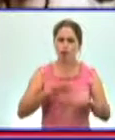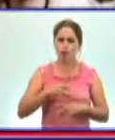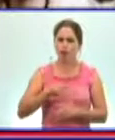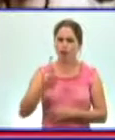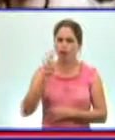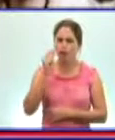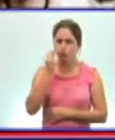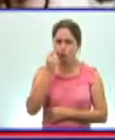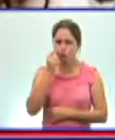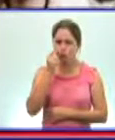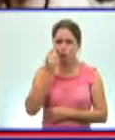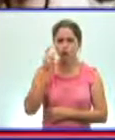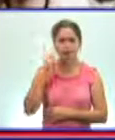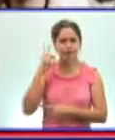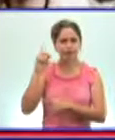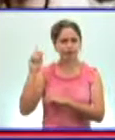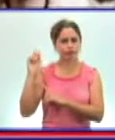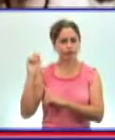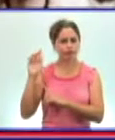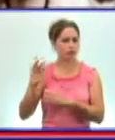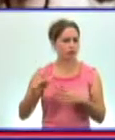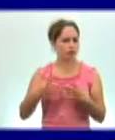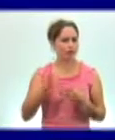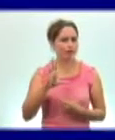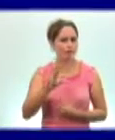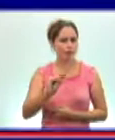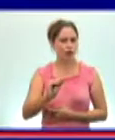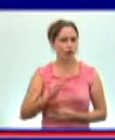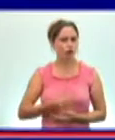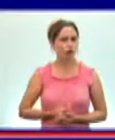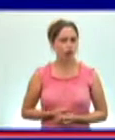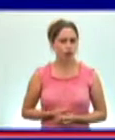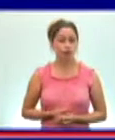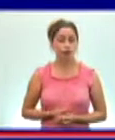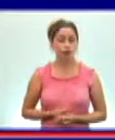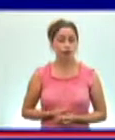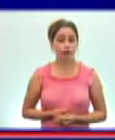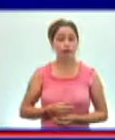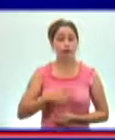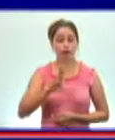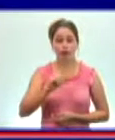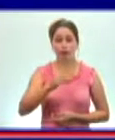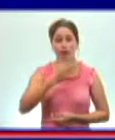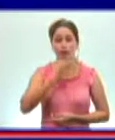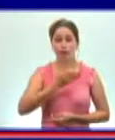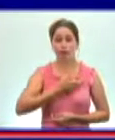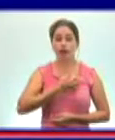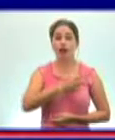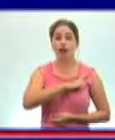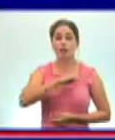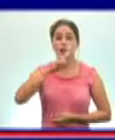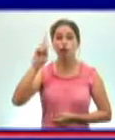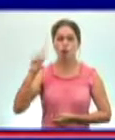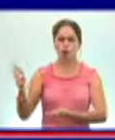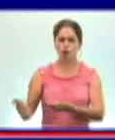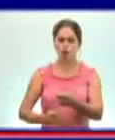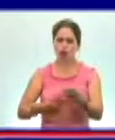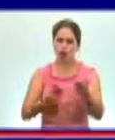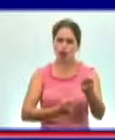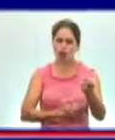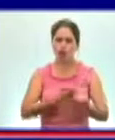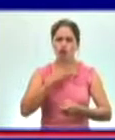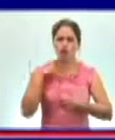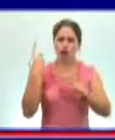los elementos esenciales que tiene que ver con los procesos revolucionarios? Dice Fidel, la revolución es una lucha a muerte entre